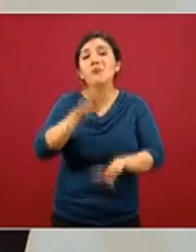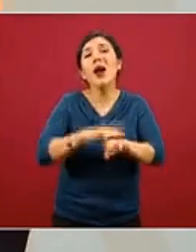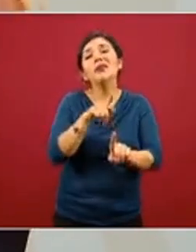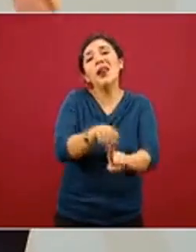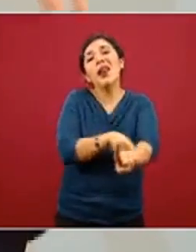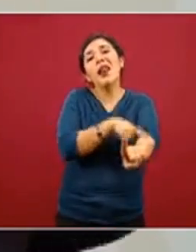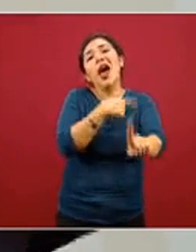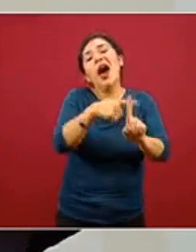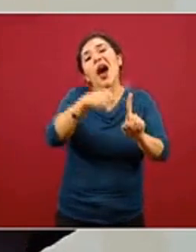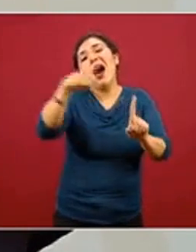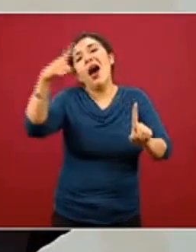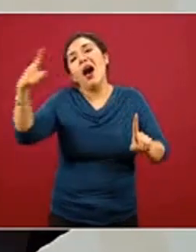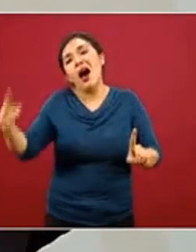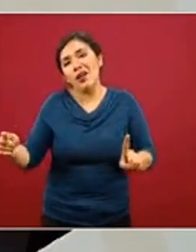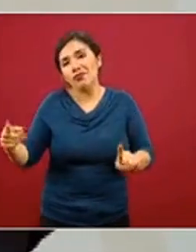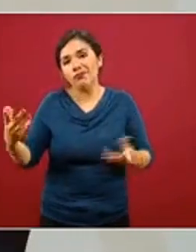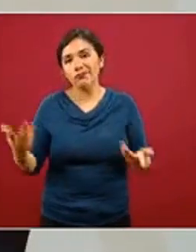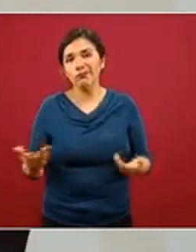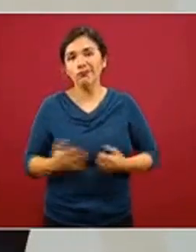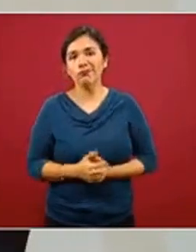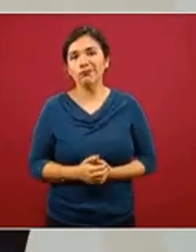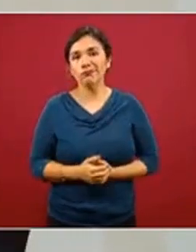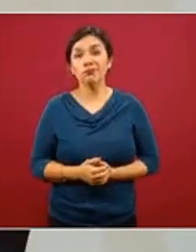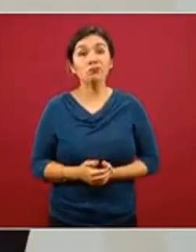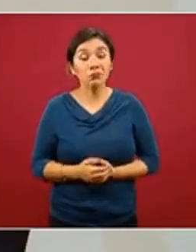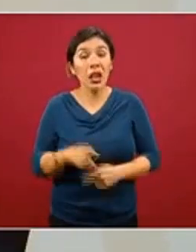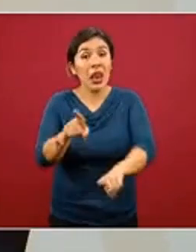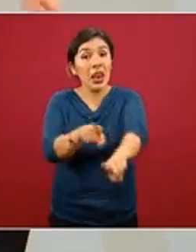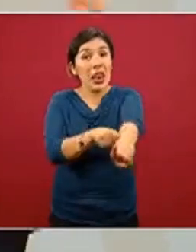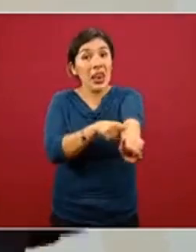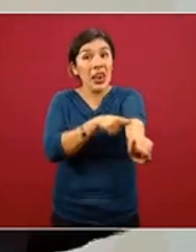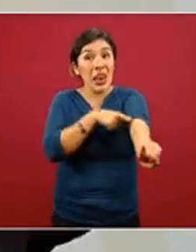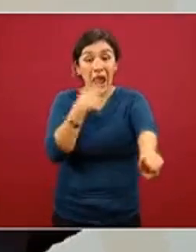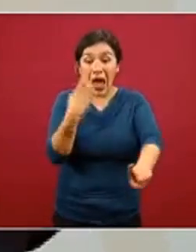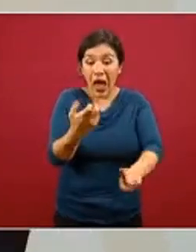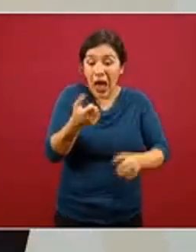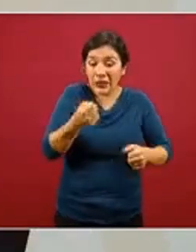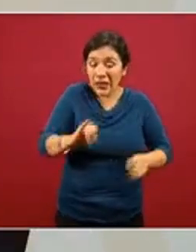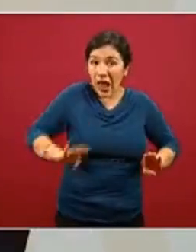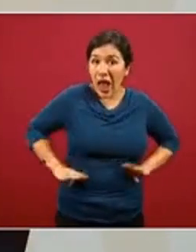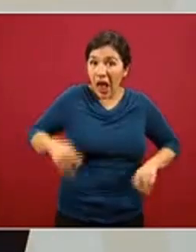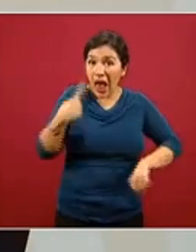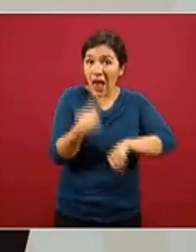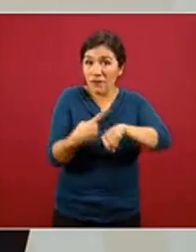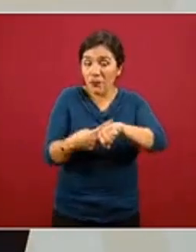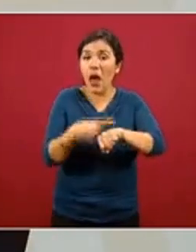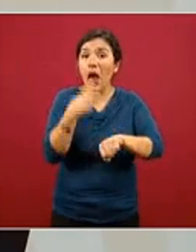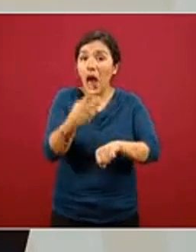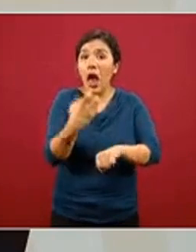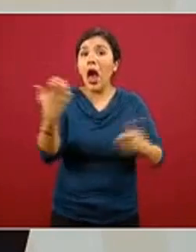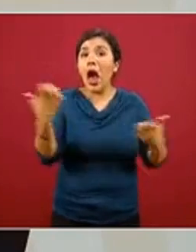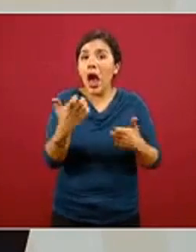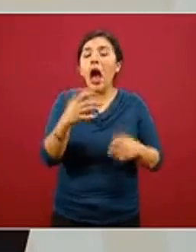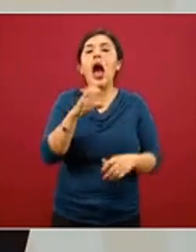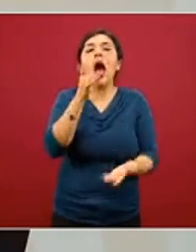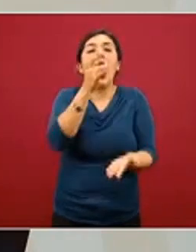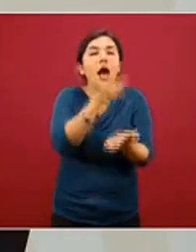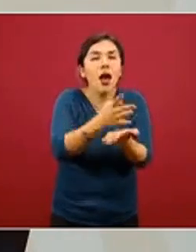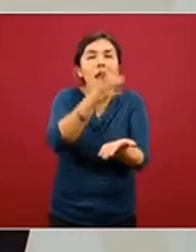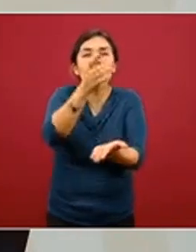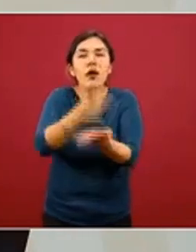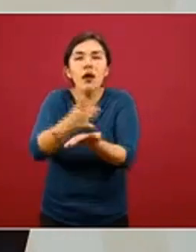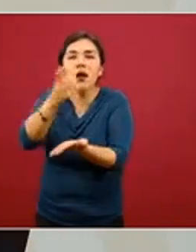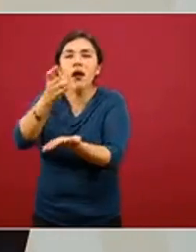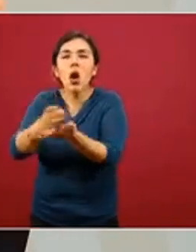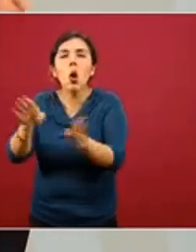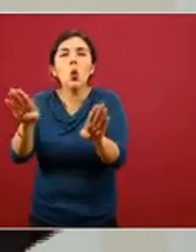y prolongando y prolongando. Y a lo largo de la propia epidemia hemos logrado ir reconociendo